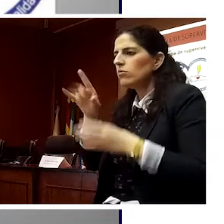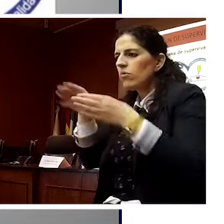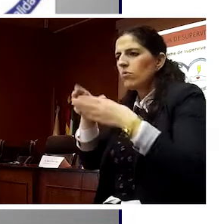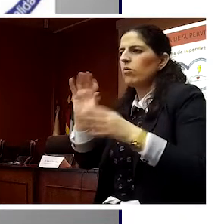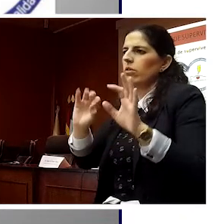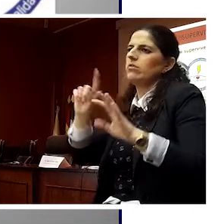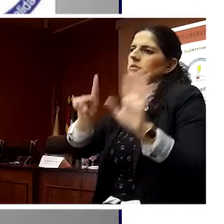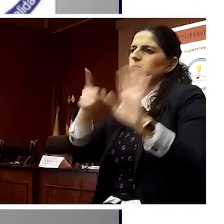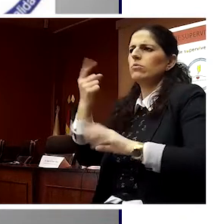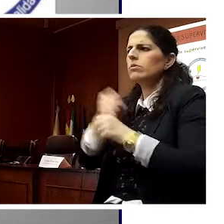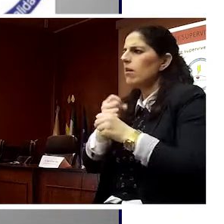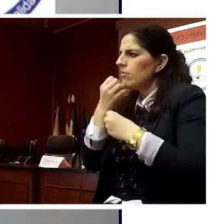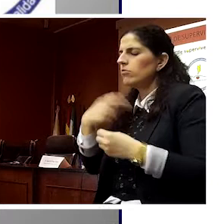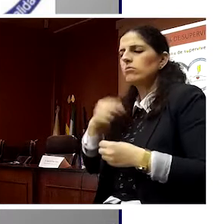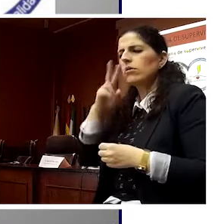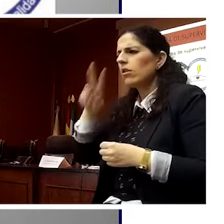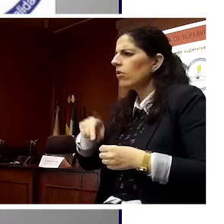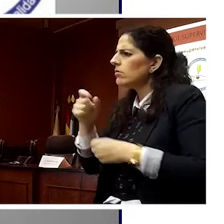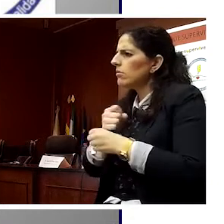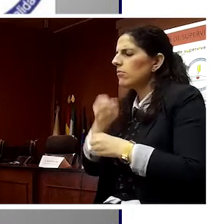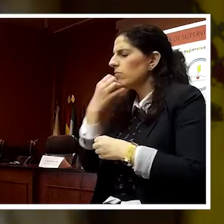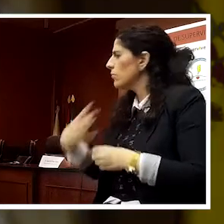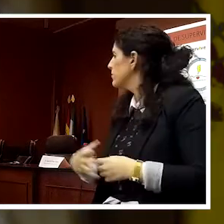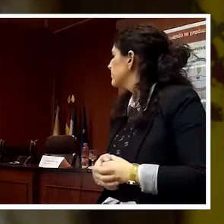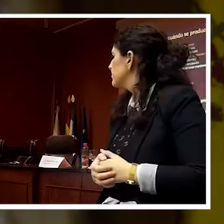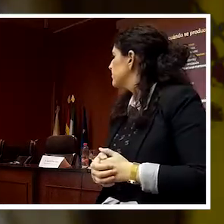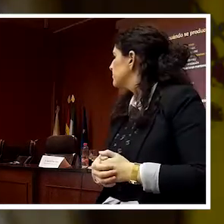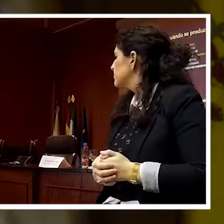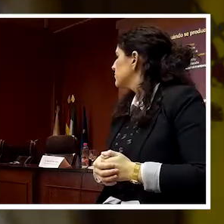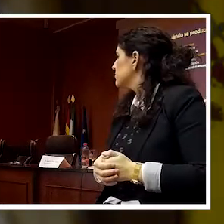reconozco esta característica.